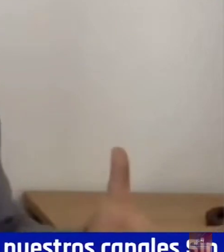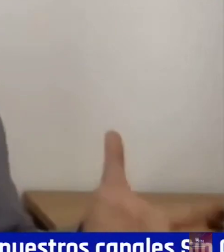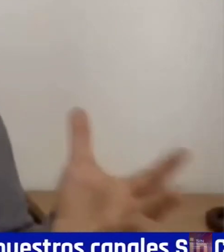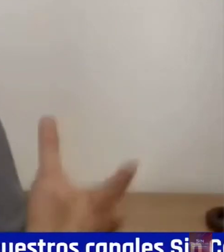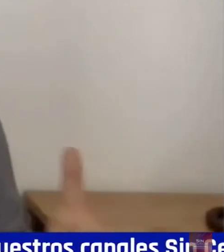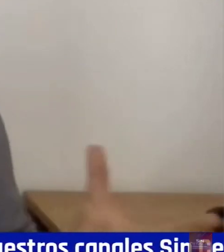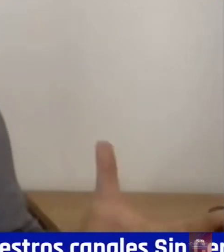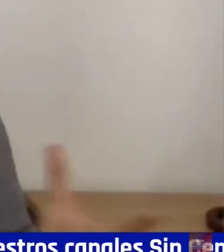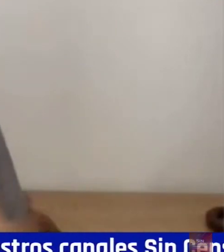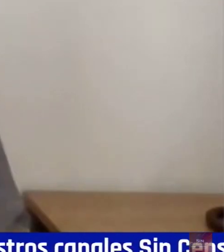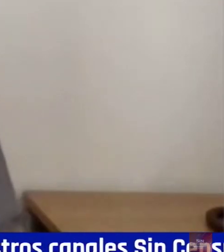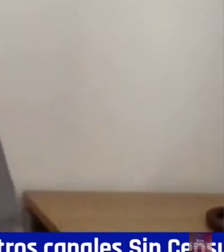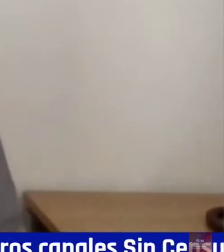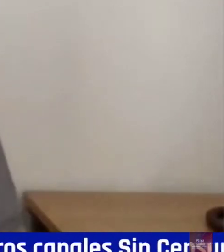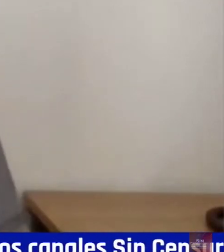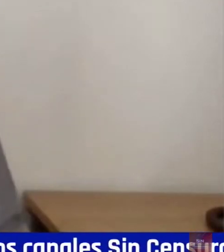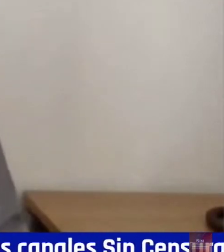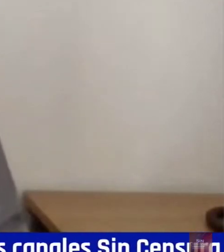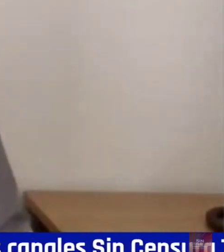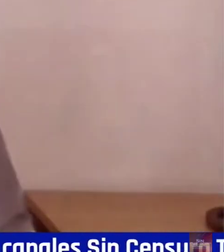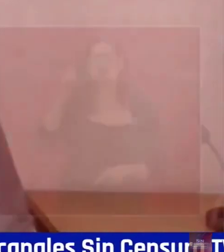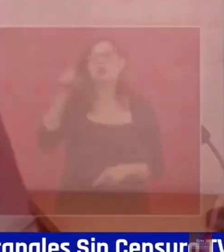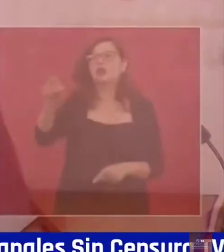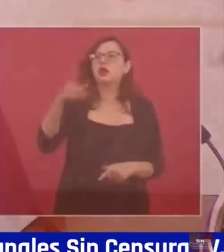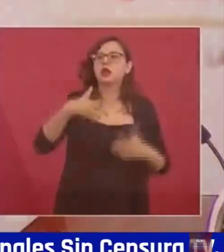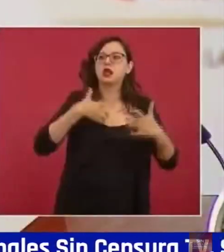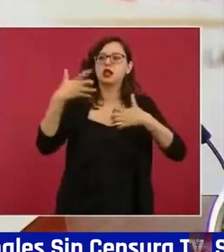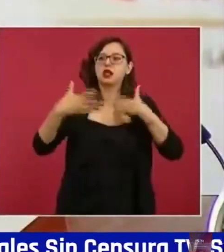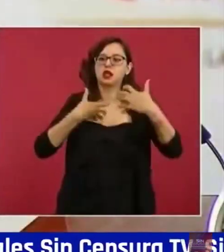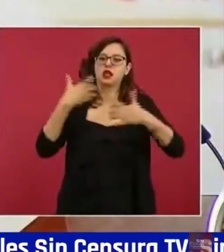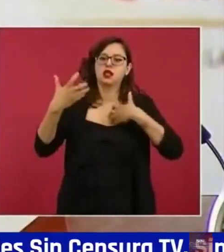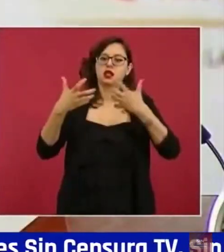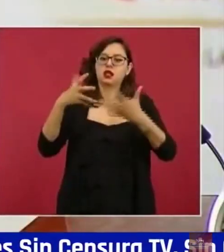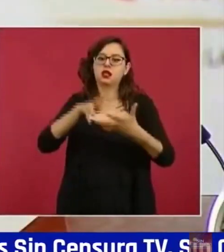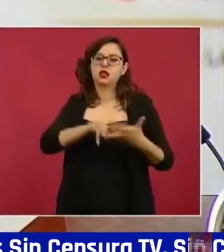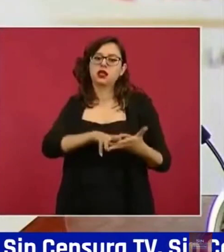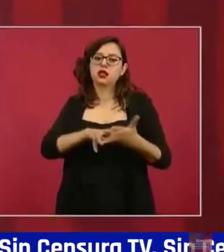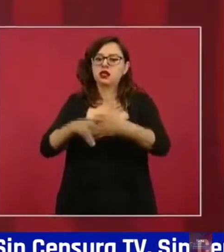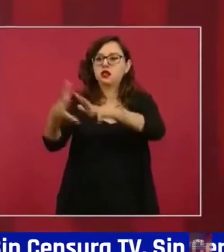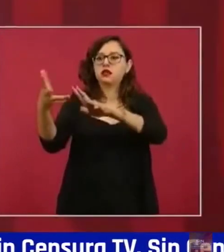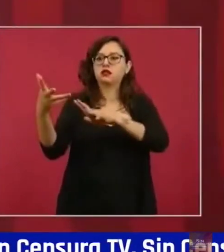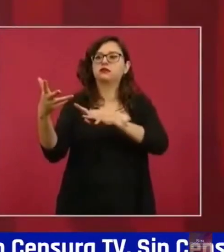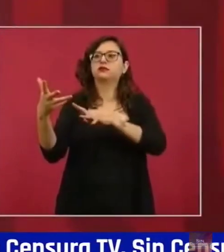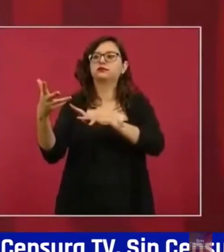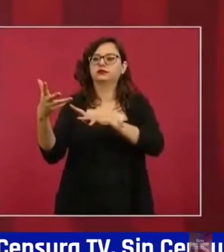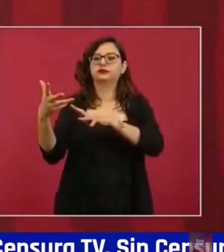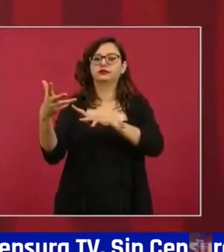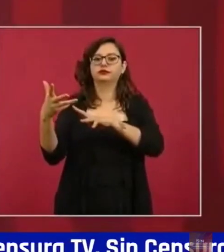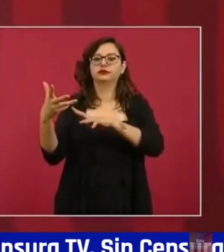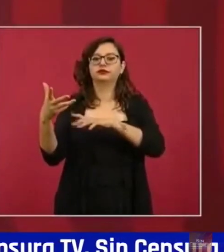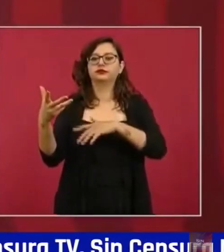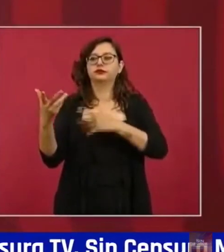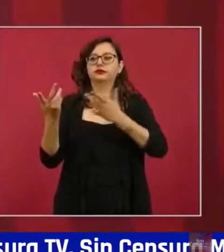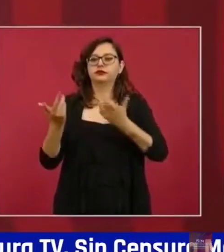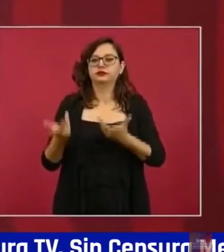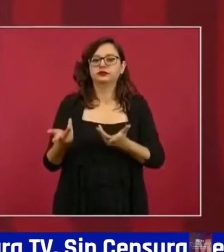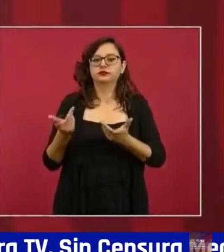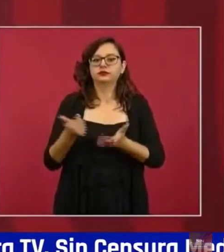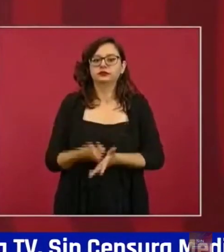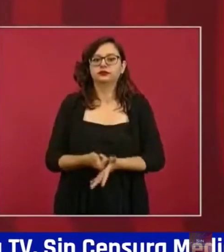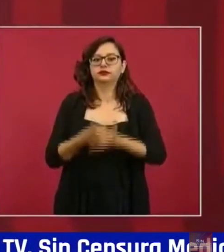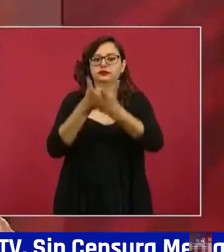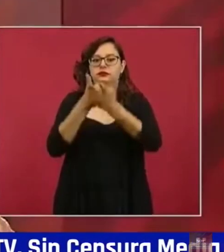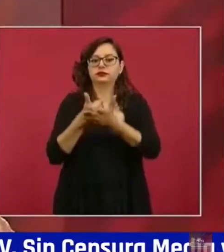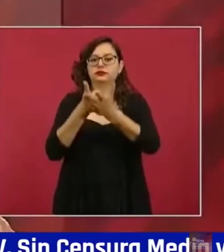El presidente hoy otra vez, de forma sarcástica, lo señala. ¿A poco todo este entramado, toda